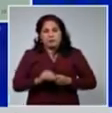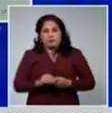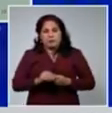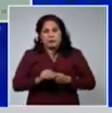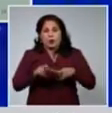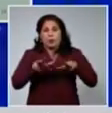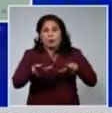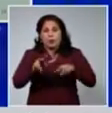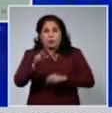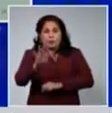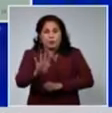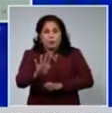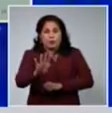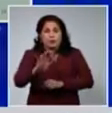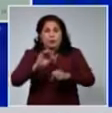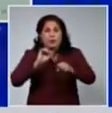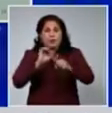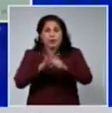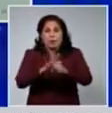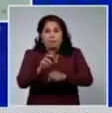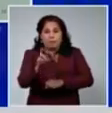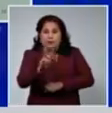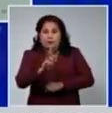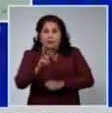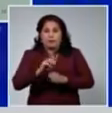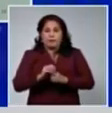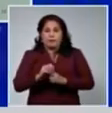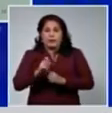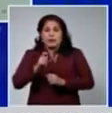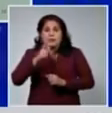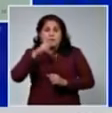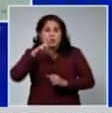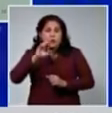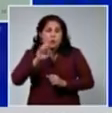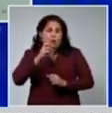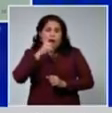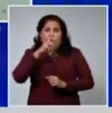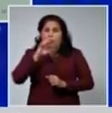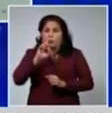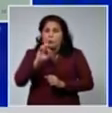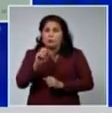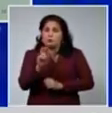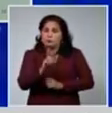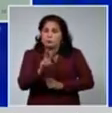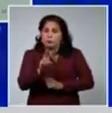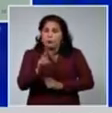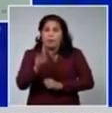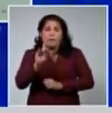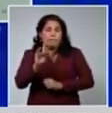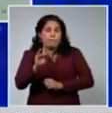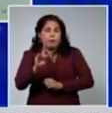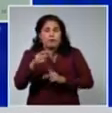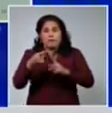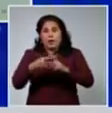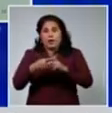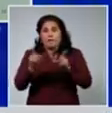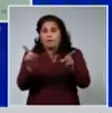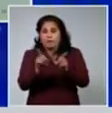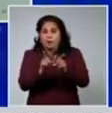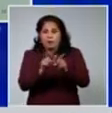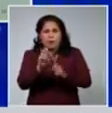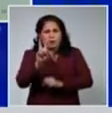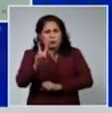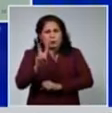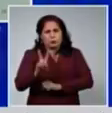4 en chamba 3 el cierre donde dos y en varilla y venezuela dos en